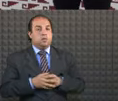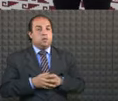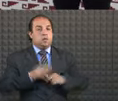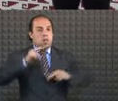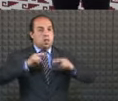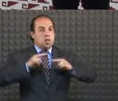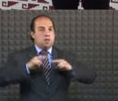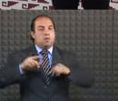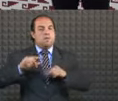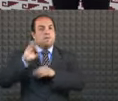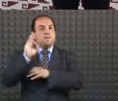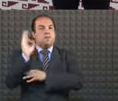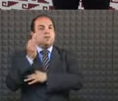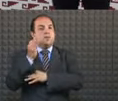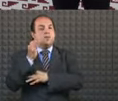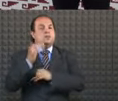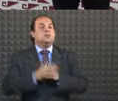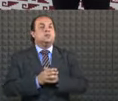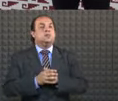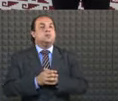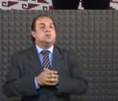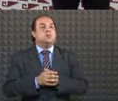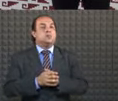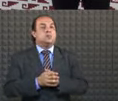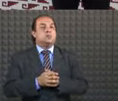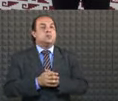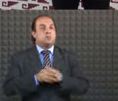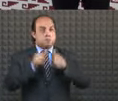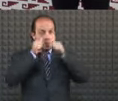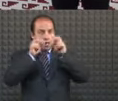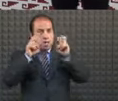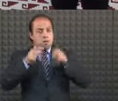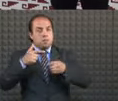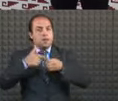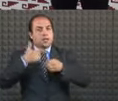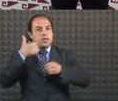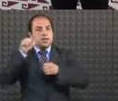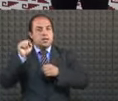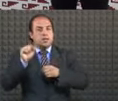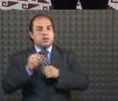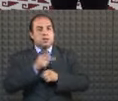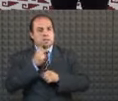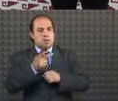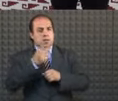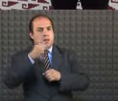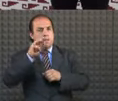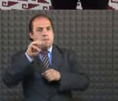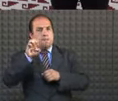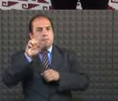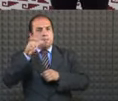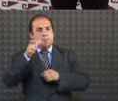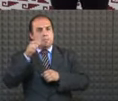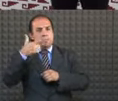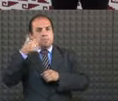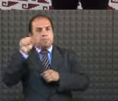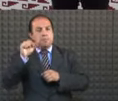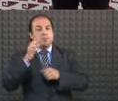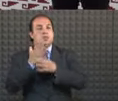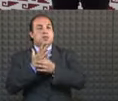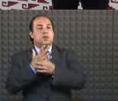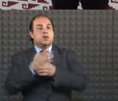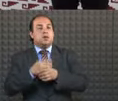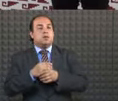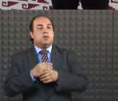seguir atendiendo el tema del gas. Me gustaría preguntarle a Mexigas, esta asociación señalaba que los comisionarios, así